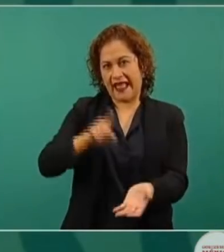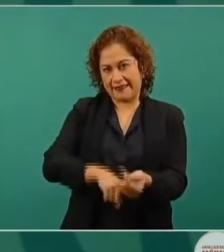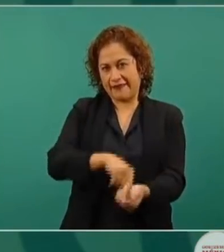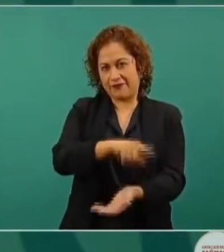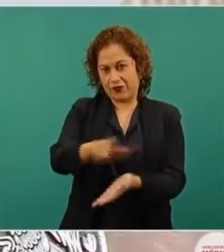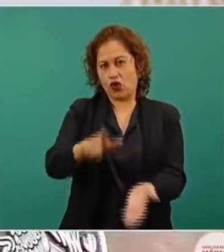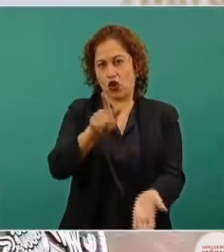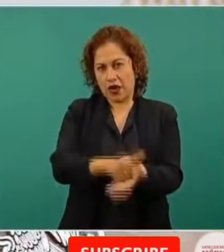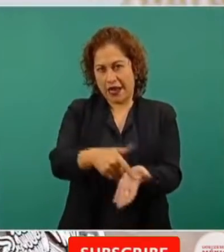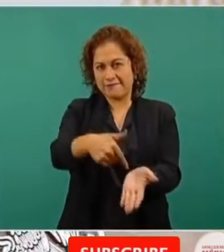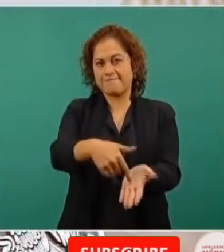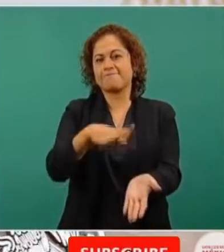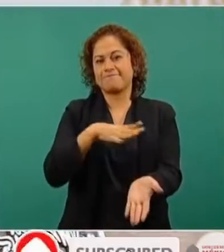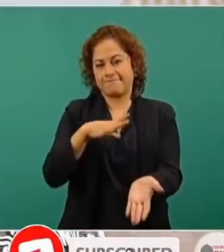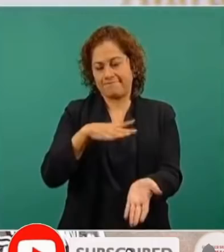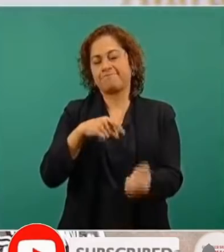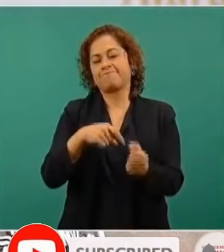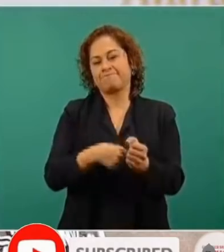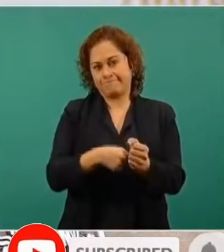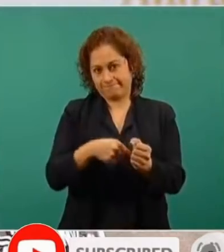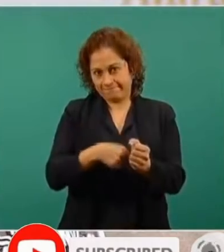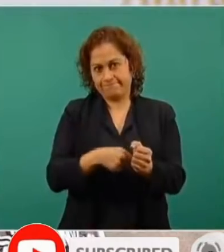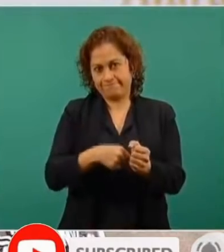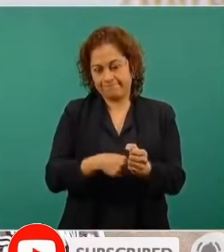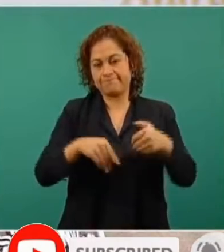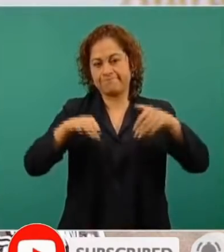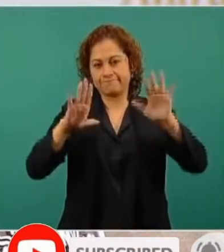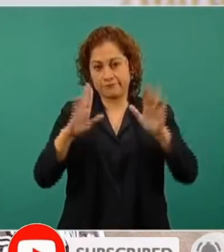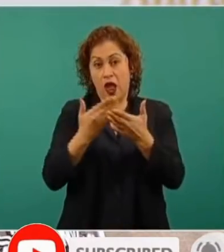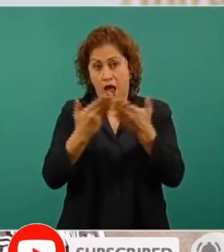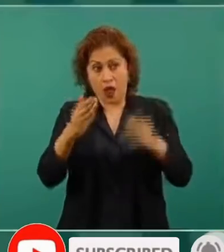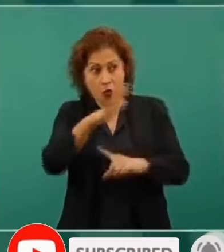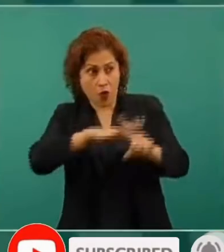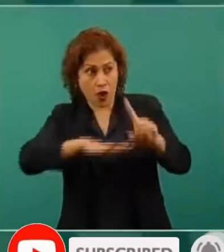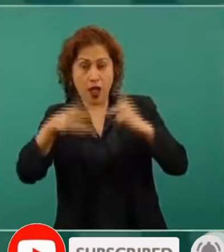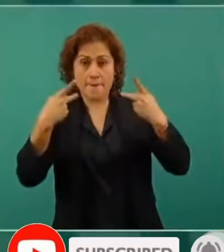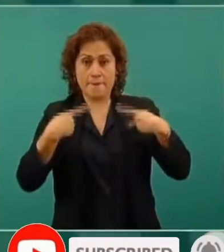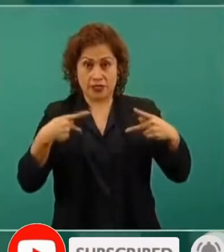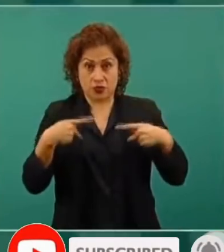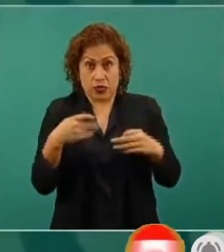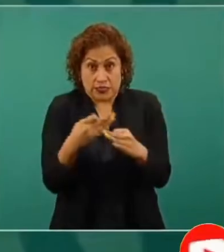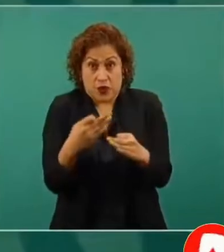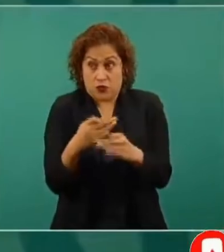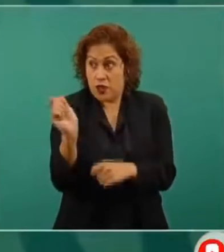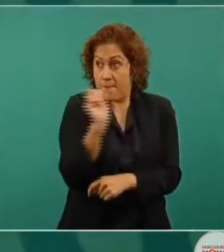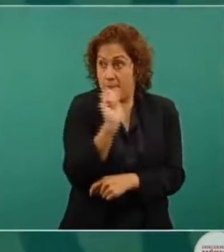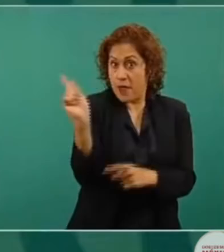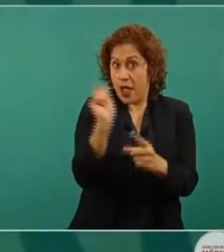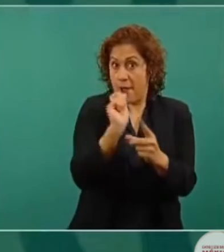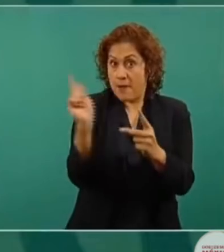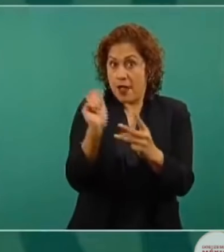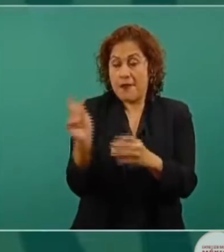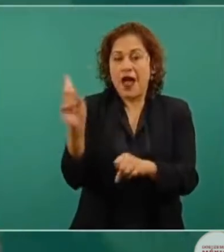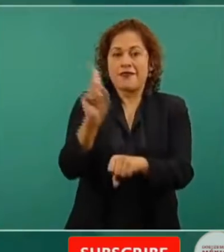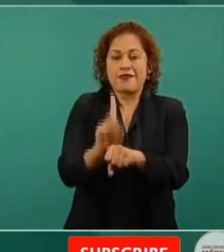podrían estos honorables jurisconsultos, los expertos que presentan todos los días en los